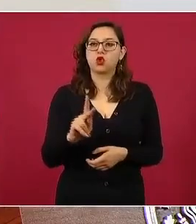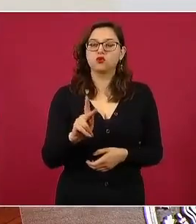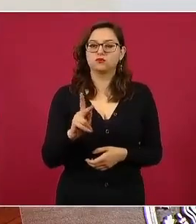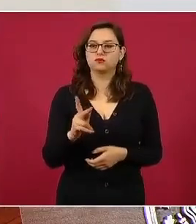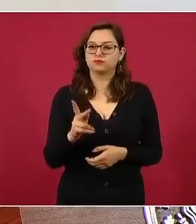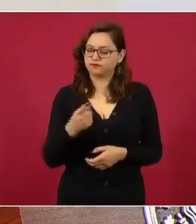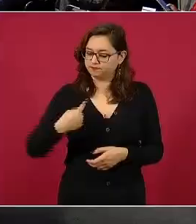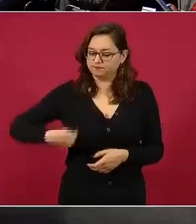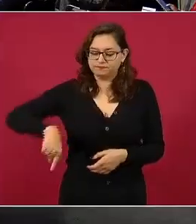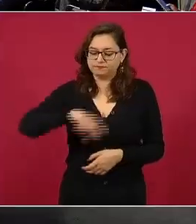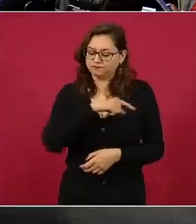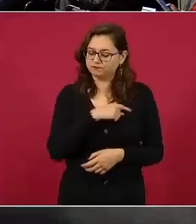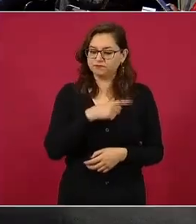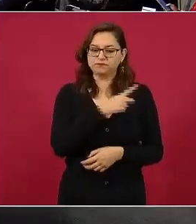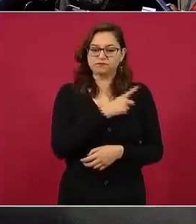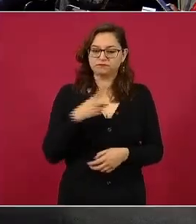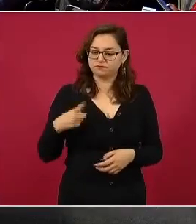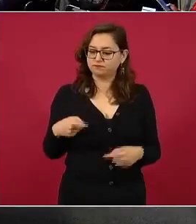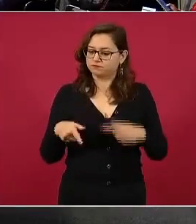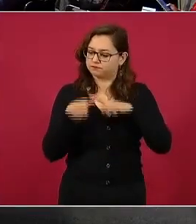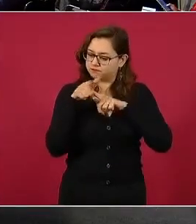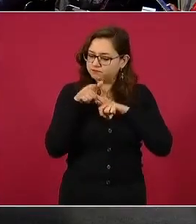caer en la violencia.